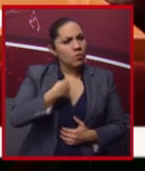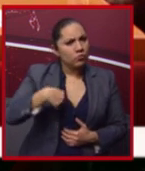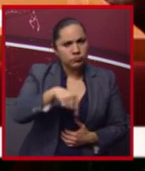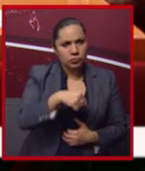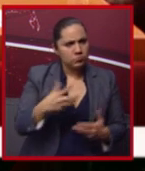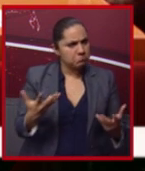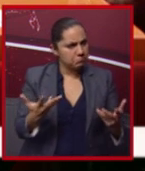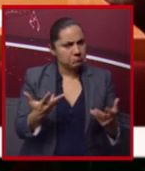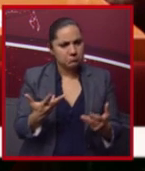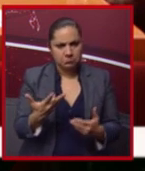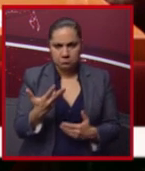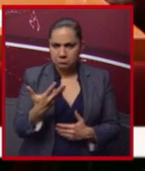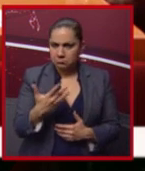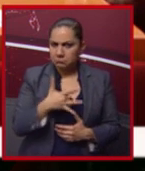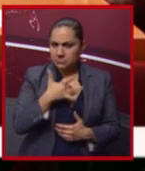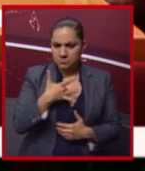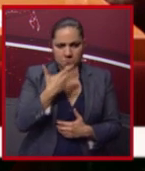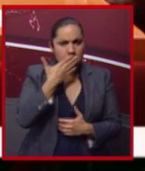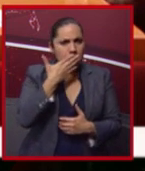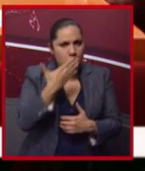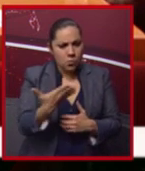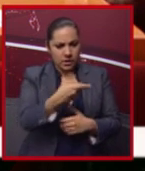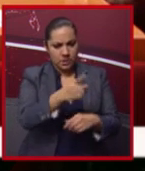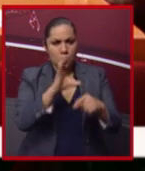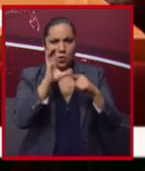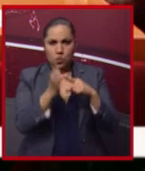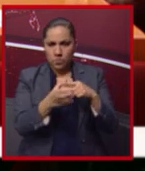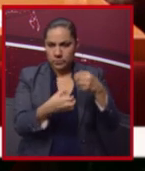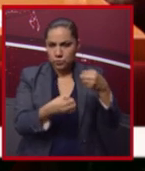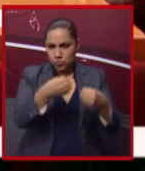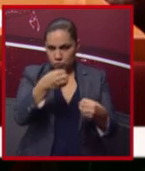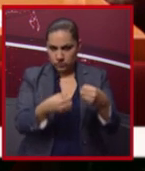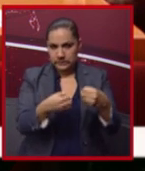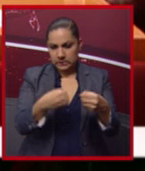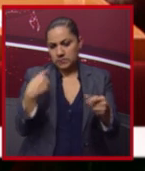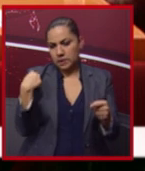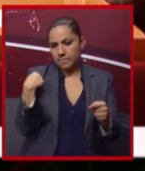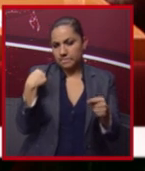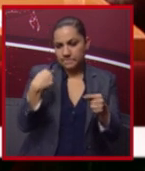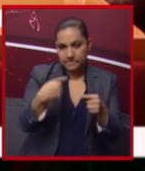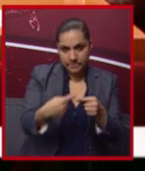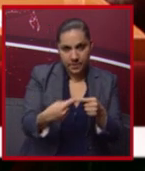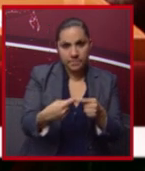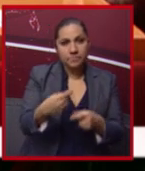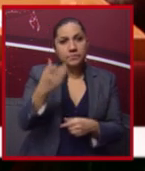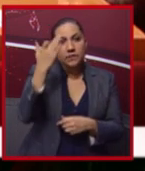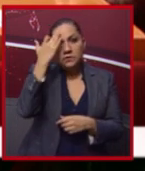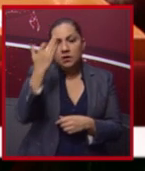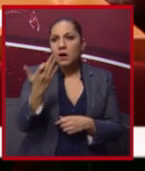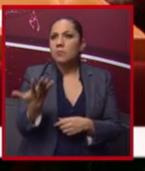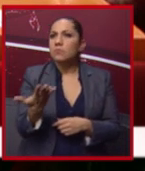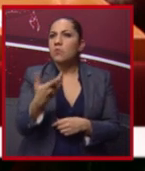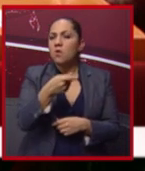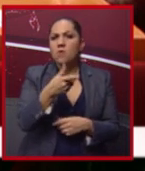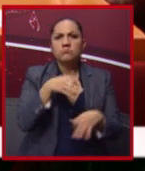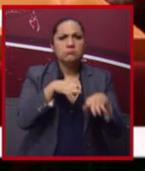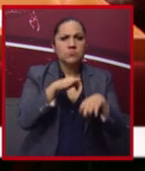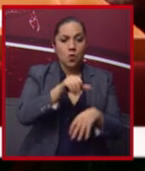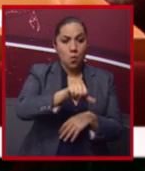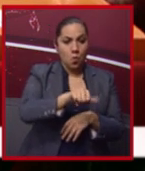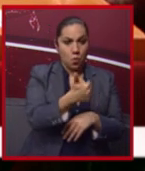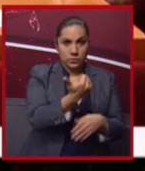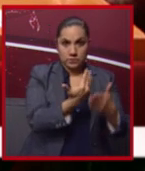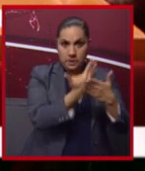Justicia haya realizado una actividad que prácticamente duró de las 11 de la